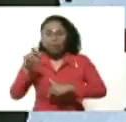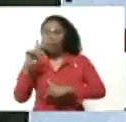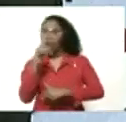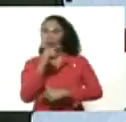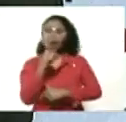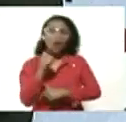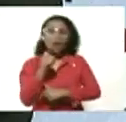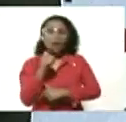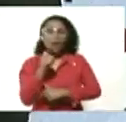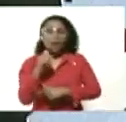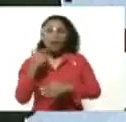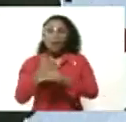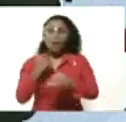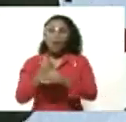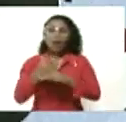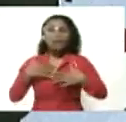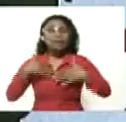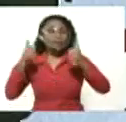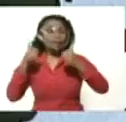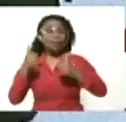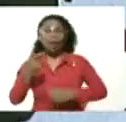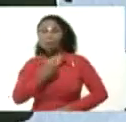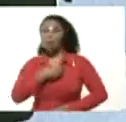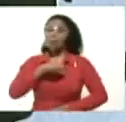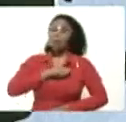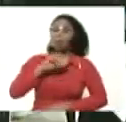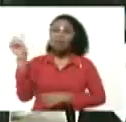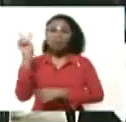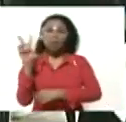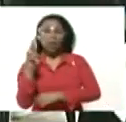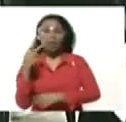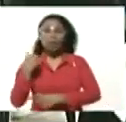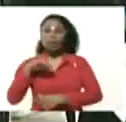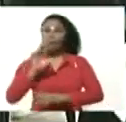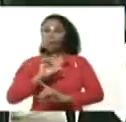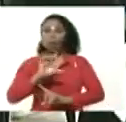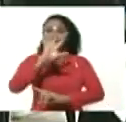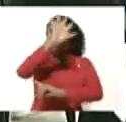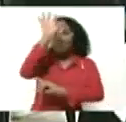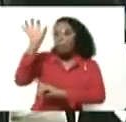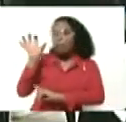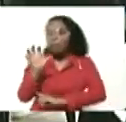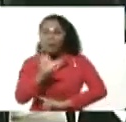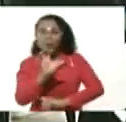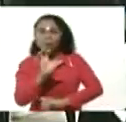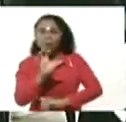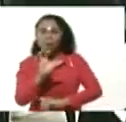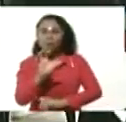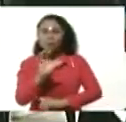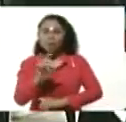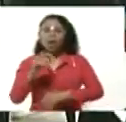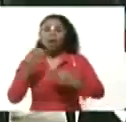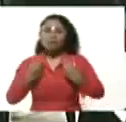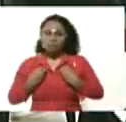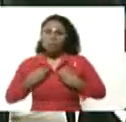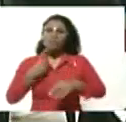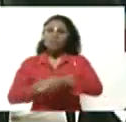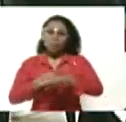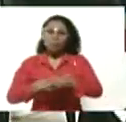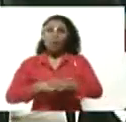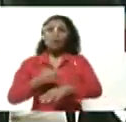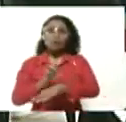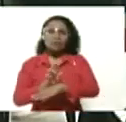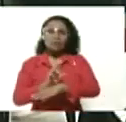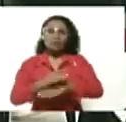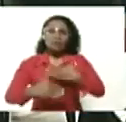exentos ni los españoles, ni los venezolanos, ni tampoco nuestros continentes. Vivimos tiempos acelerados, donde, como decía